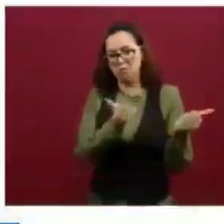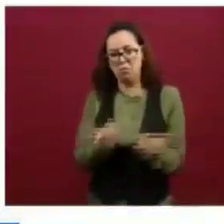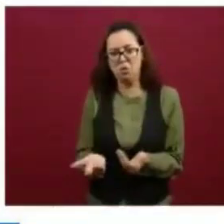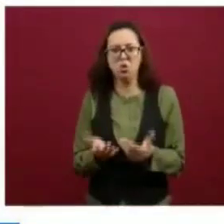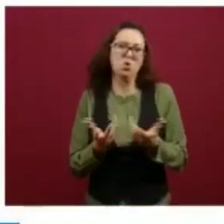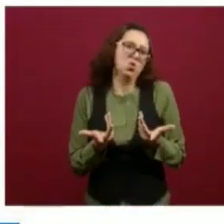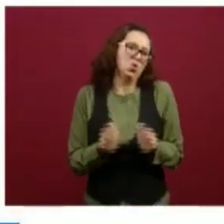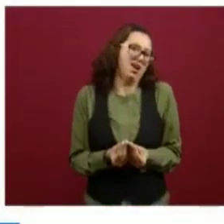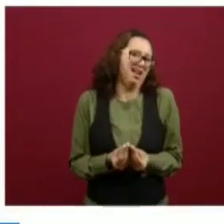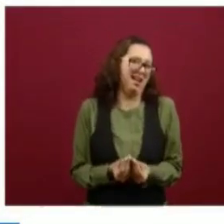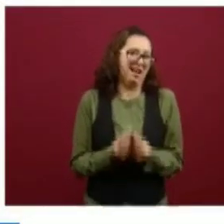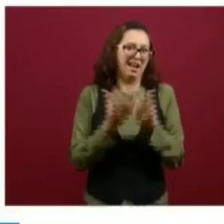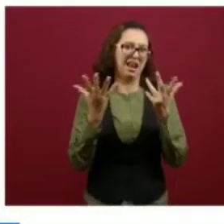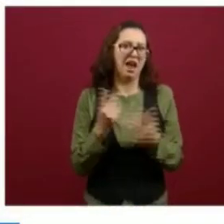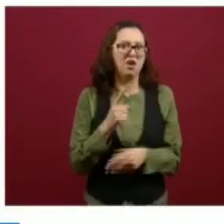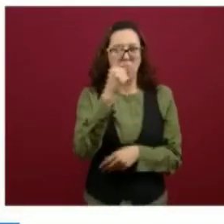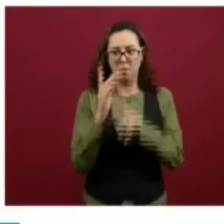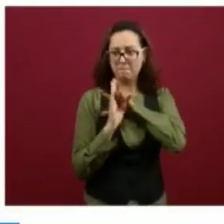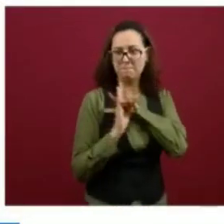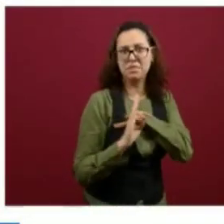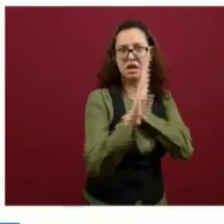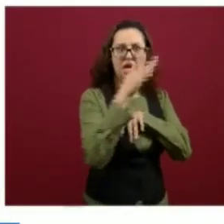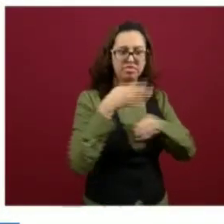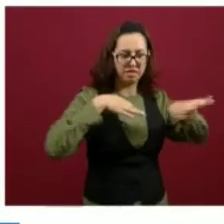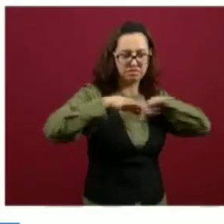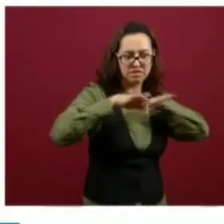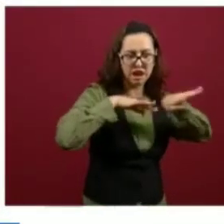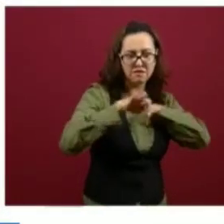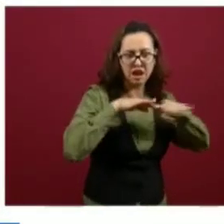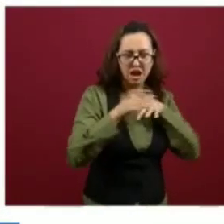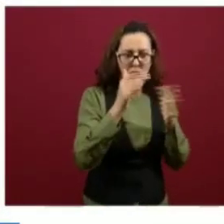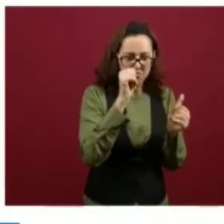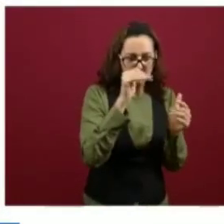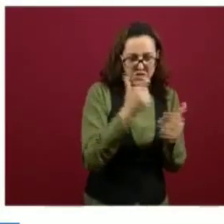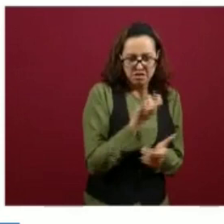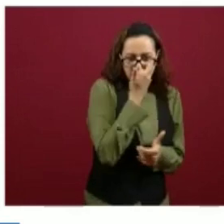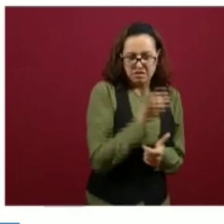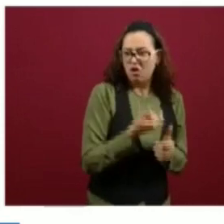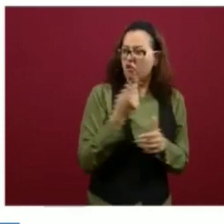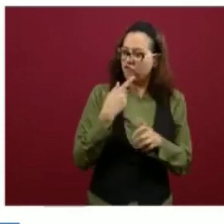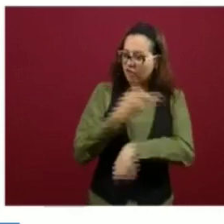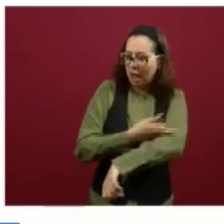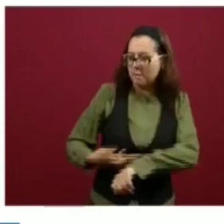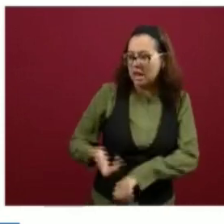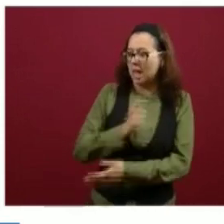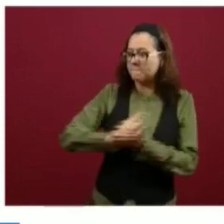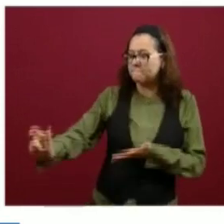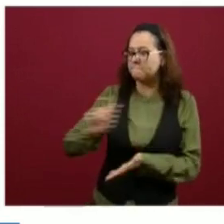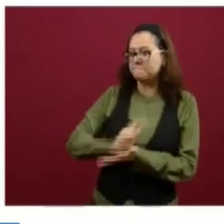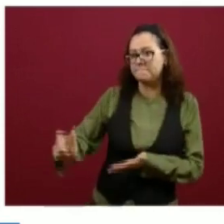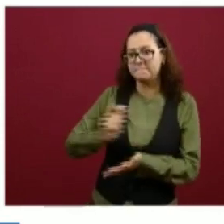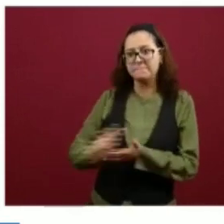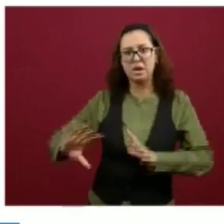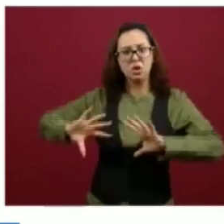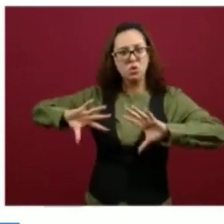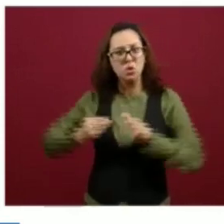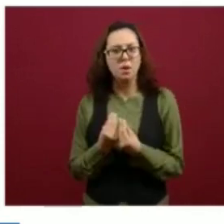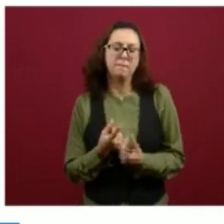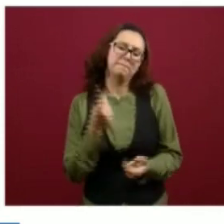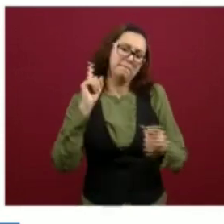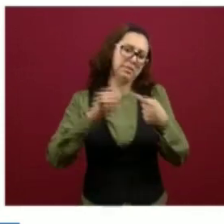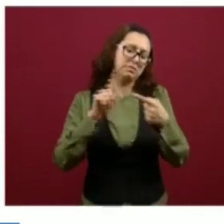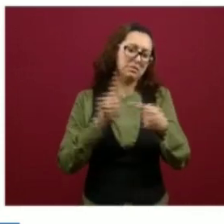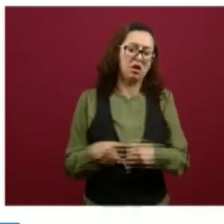los hogares, ¿no?, de los migrantes, pero ¿cómo lo hacemos más productivo? ¿Cómo les ayudamos a ellos? Primero, a bajar costos de